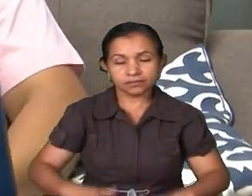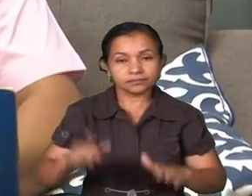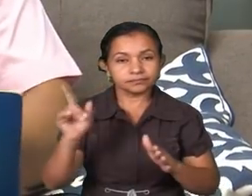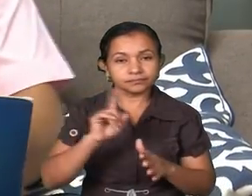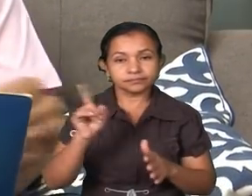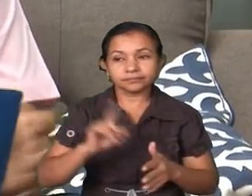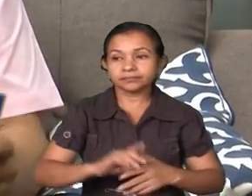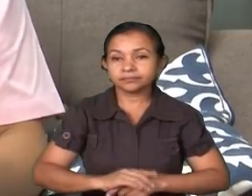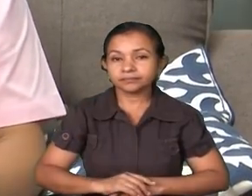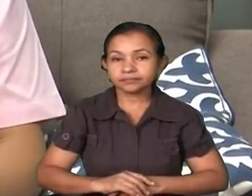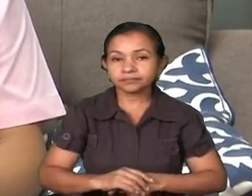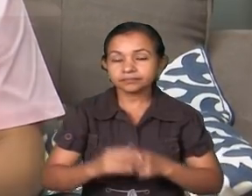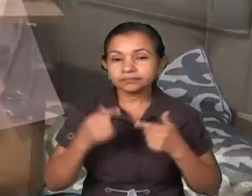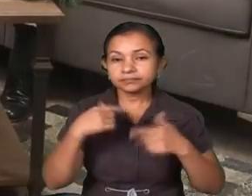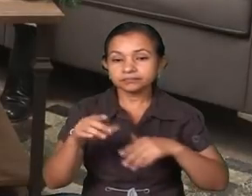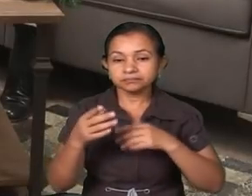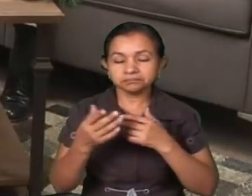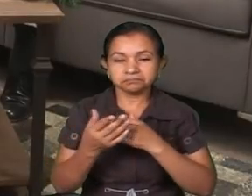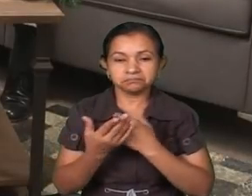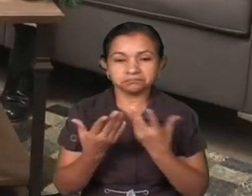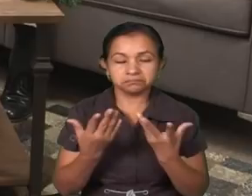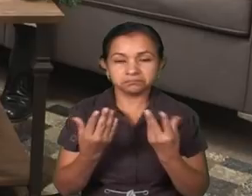Mira, porque son cobardes.